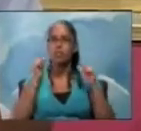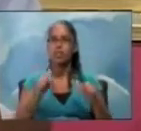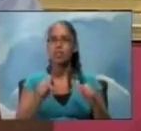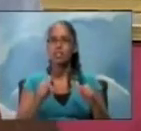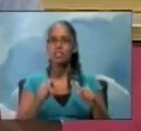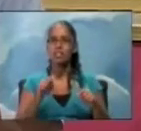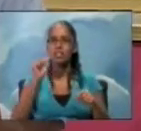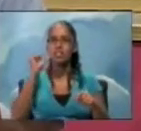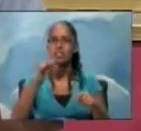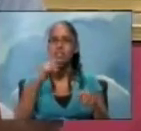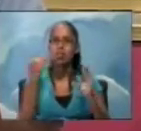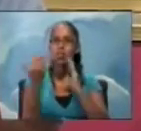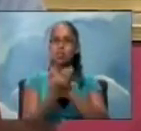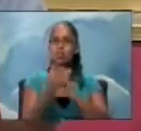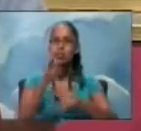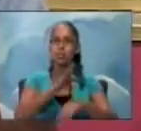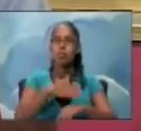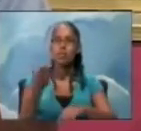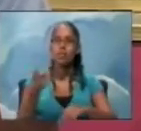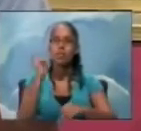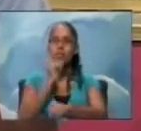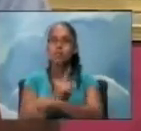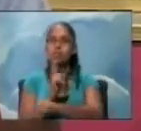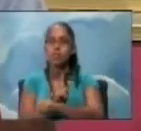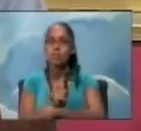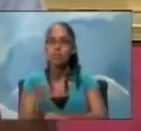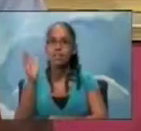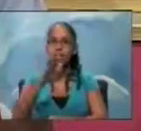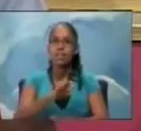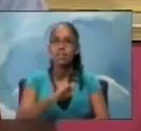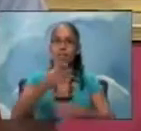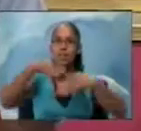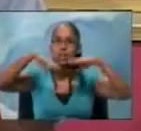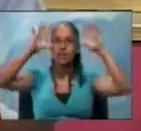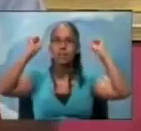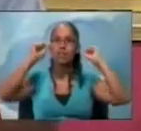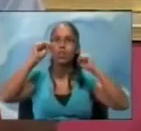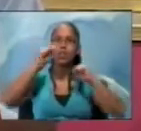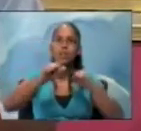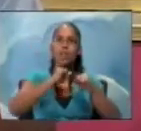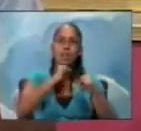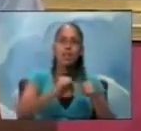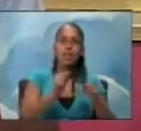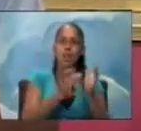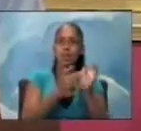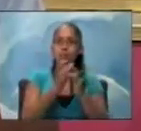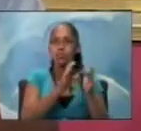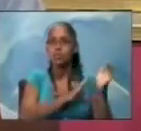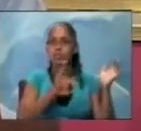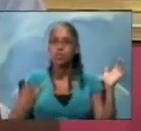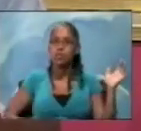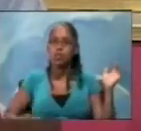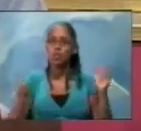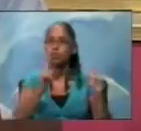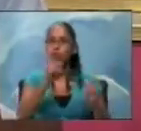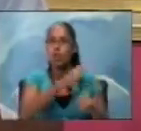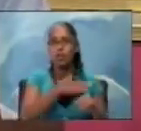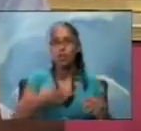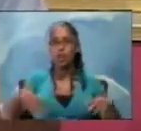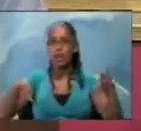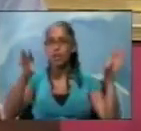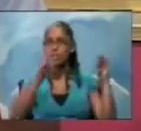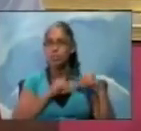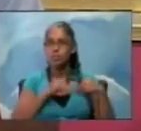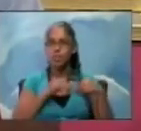le opusieron porque simplemente estaban entendiendo que él era el Mesías y no lo querían aceptar. Entonces,